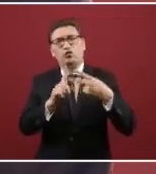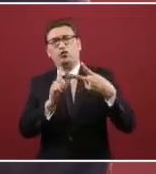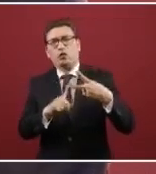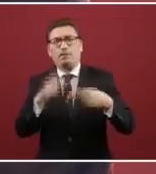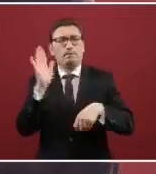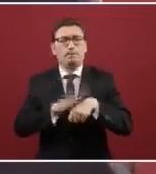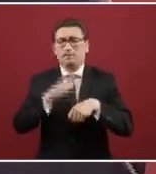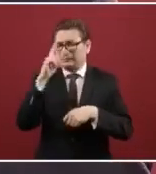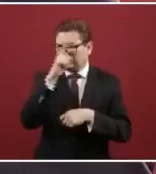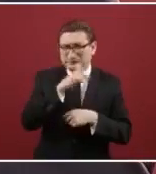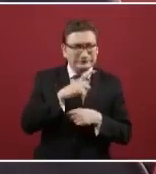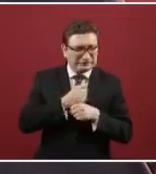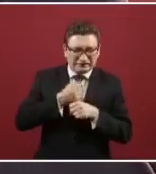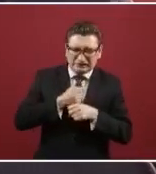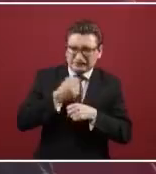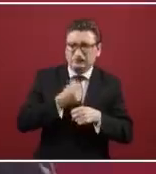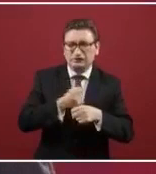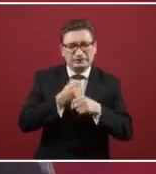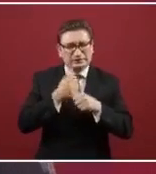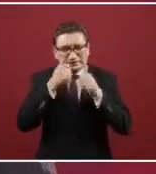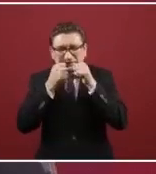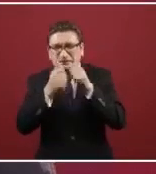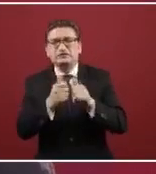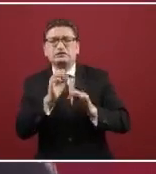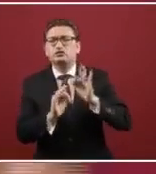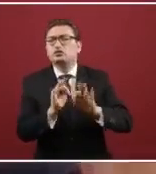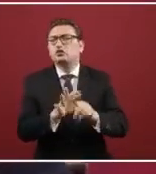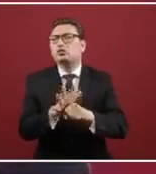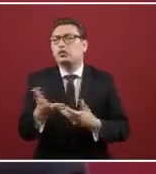ser más difíciles de atender?